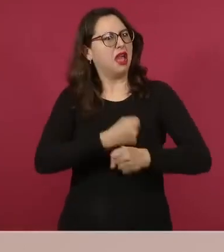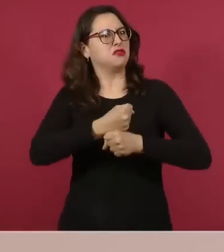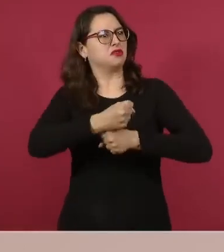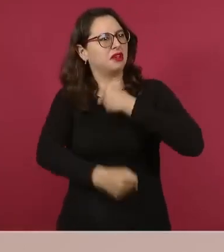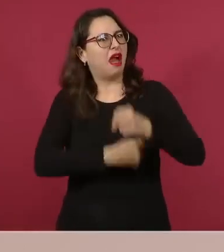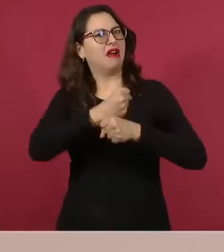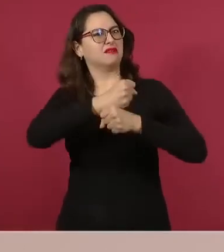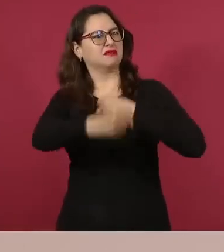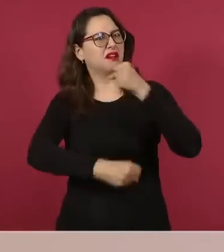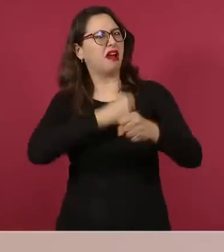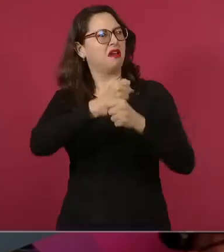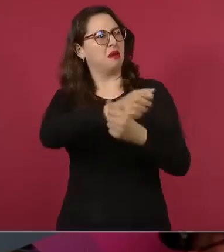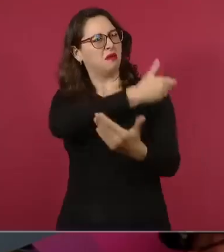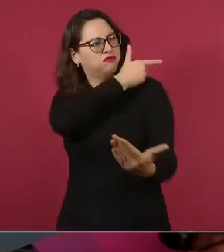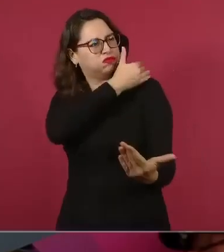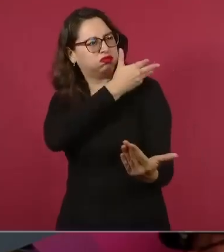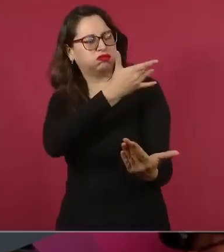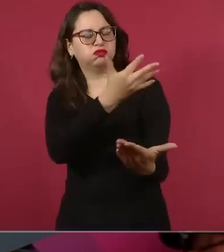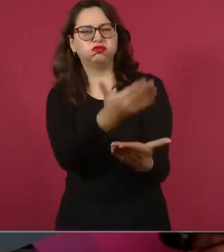En el manifiesto